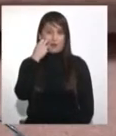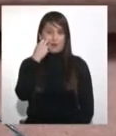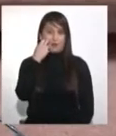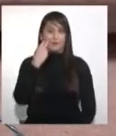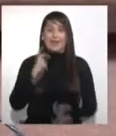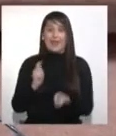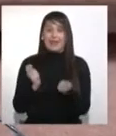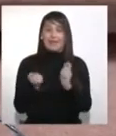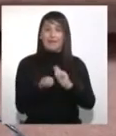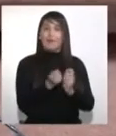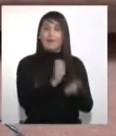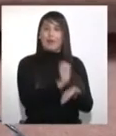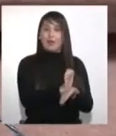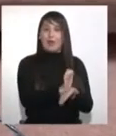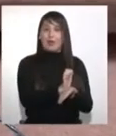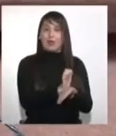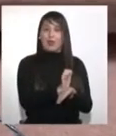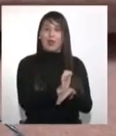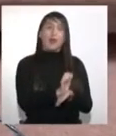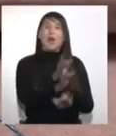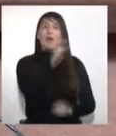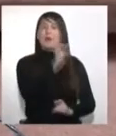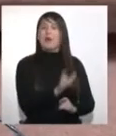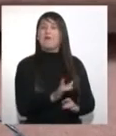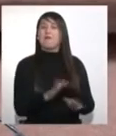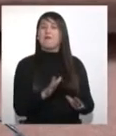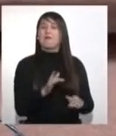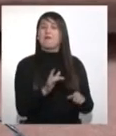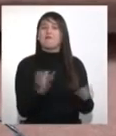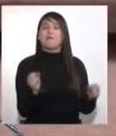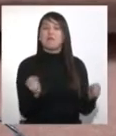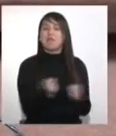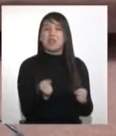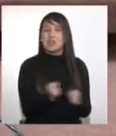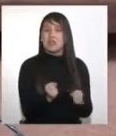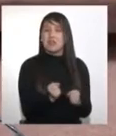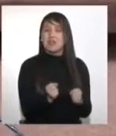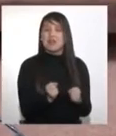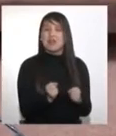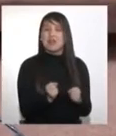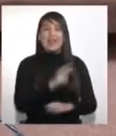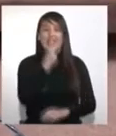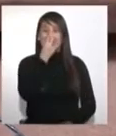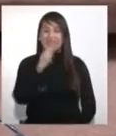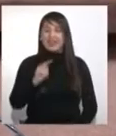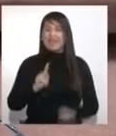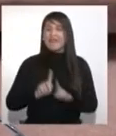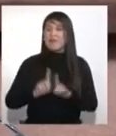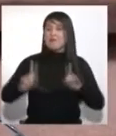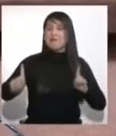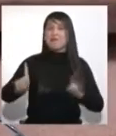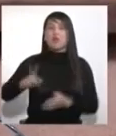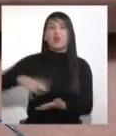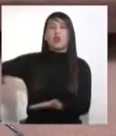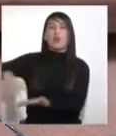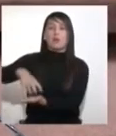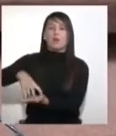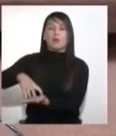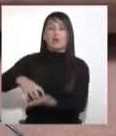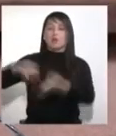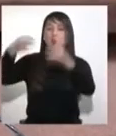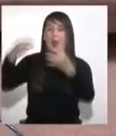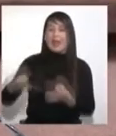al Estado en un ente frío, impersonal y brutal que nada tendría que ver con el pueblo y con su